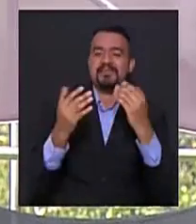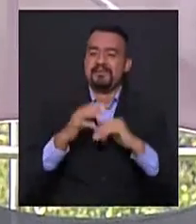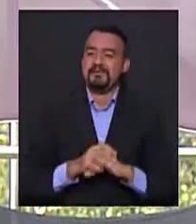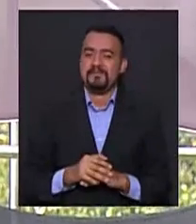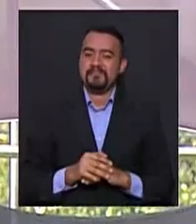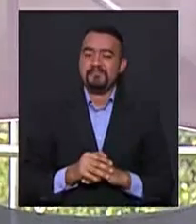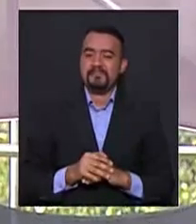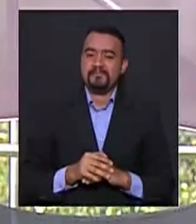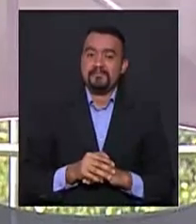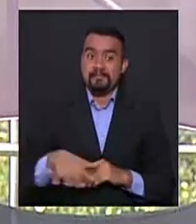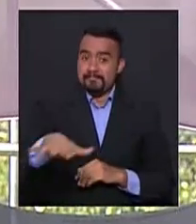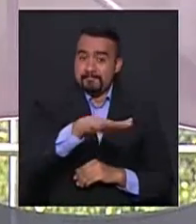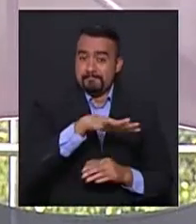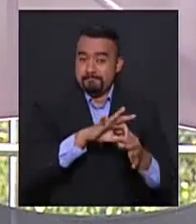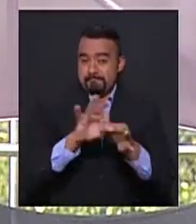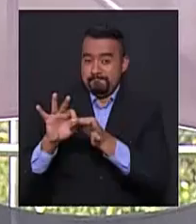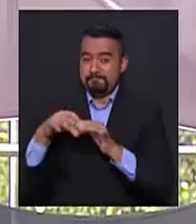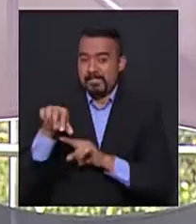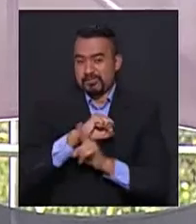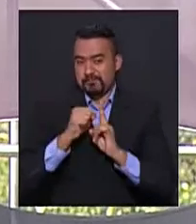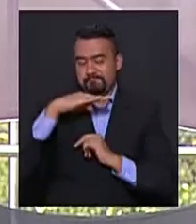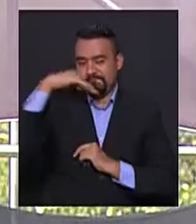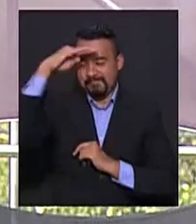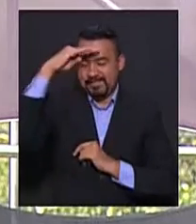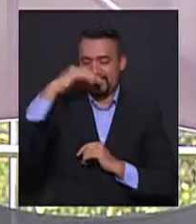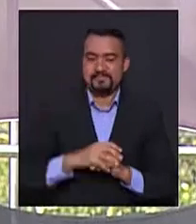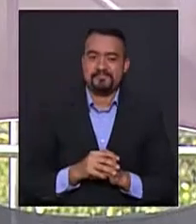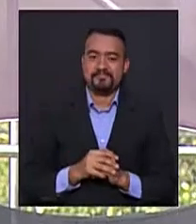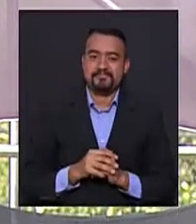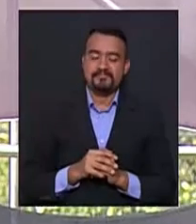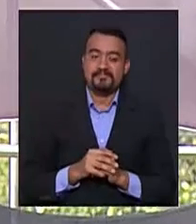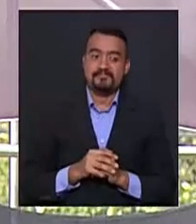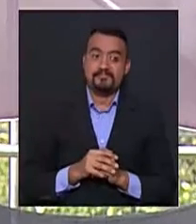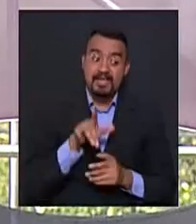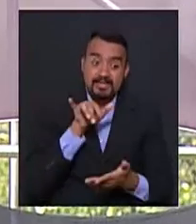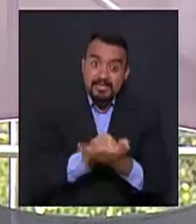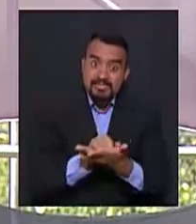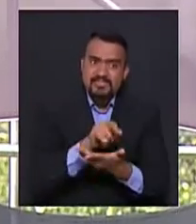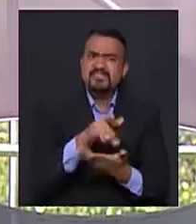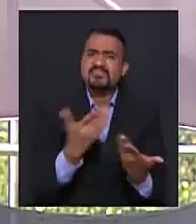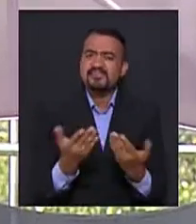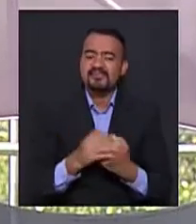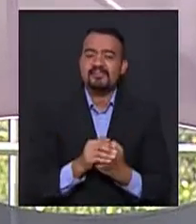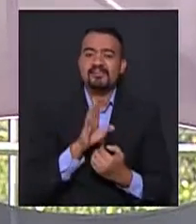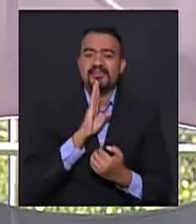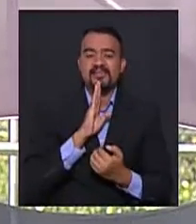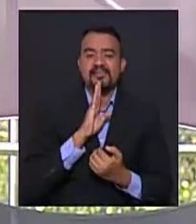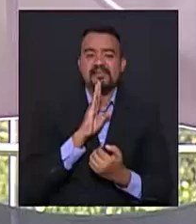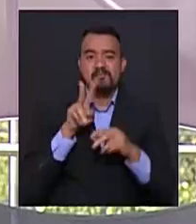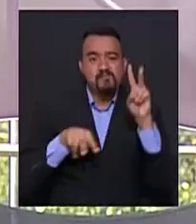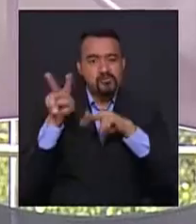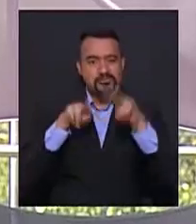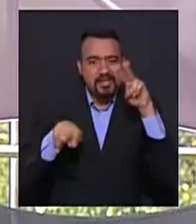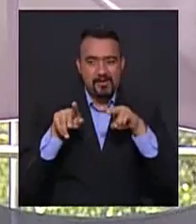duda, la entidad que por naturaleza ha acompañado y seguirá acompañando este proceso es el Museo